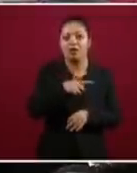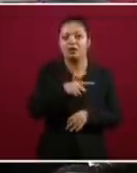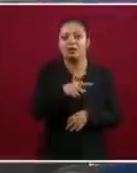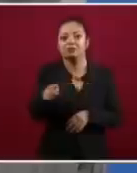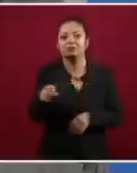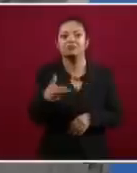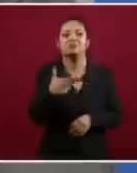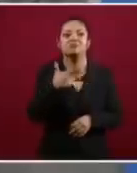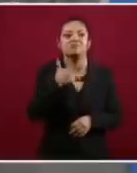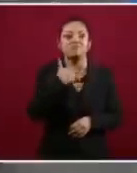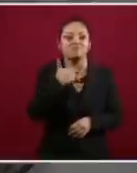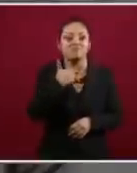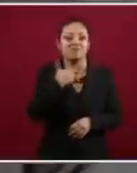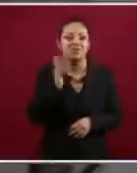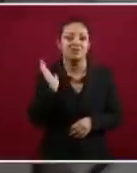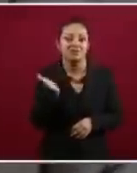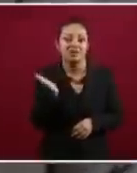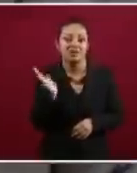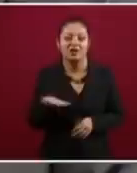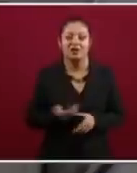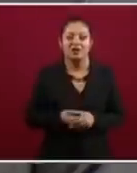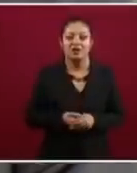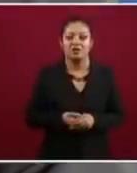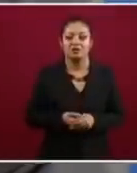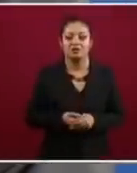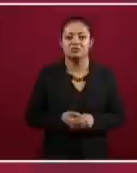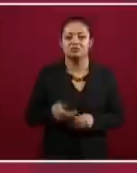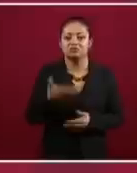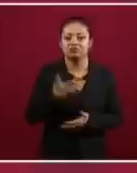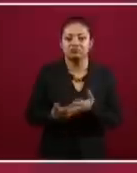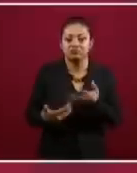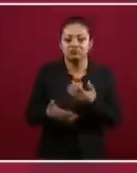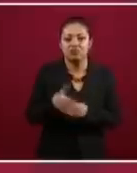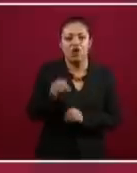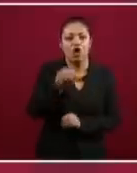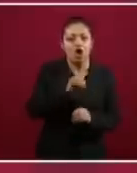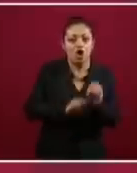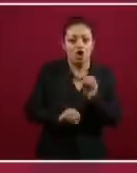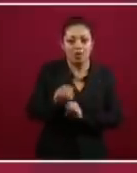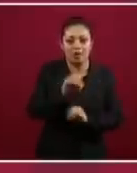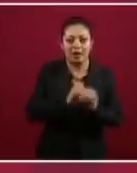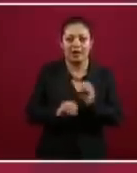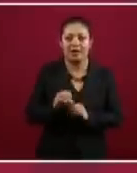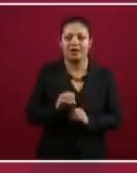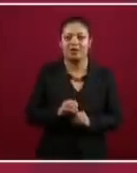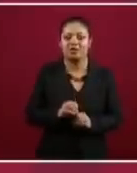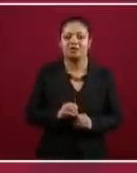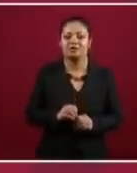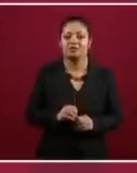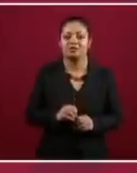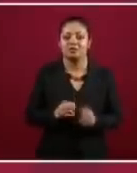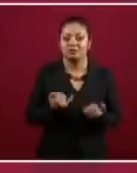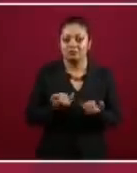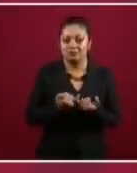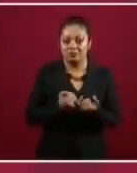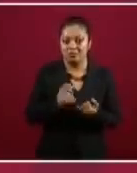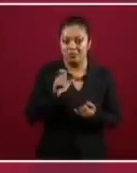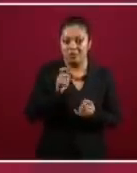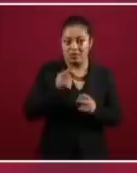meseros, para obreros en la parte inicial, cuando